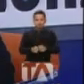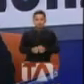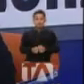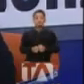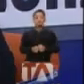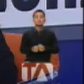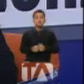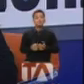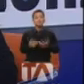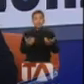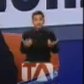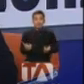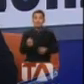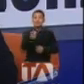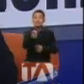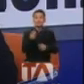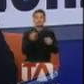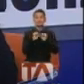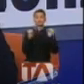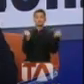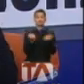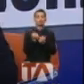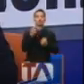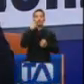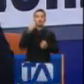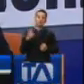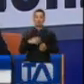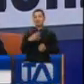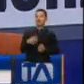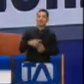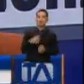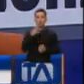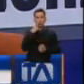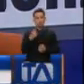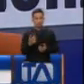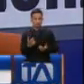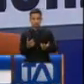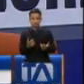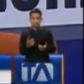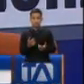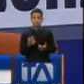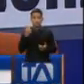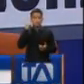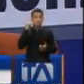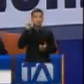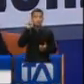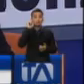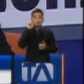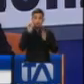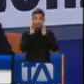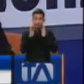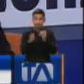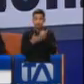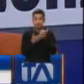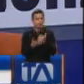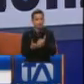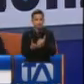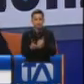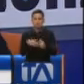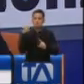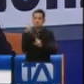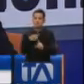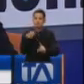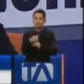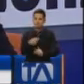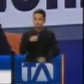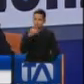justamente el hecho de que vivimos en una sociedad machista, de que vivimos en una sociedad que en vez de proteger a sus mujeres las violenta. Yo quiero decirle algo